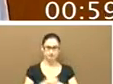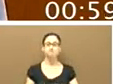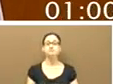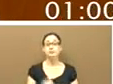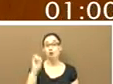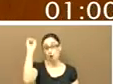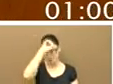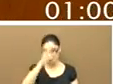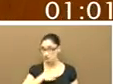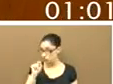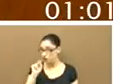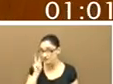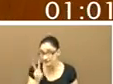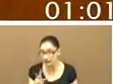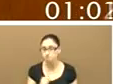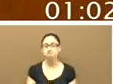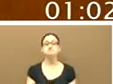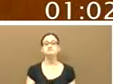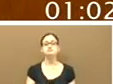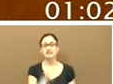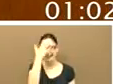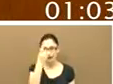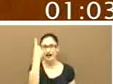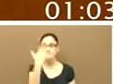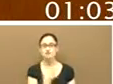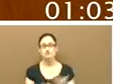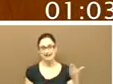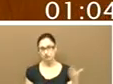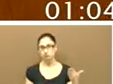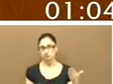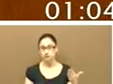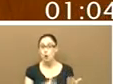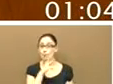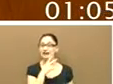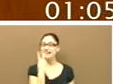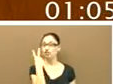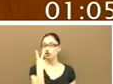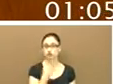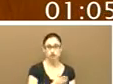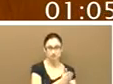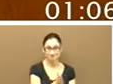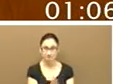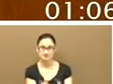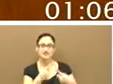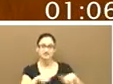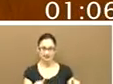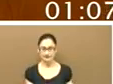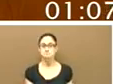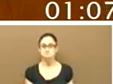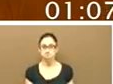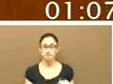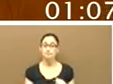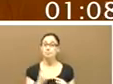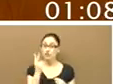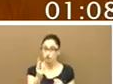título puramente ilustrativo, me parece que hubo un error de planteamiento al permitir dos vías distintas y dos ritmos distintos